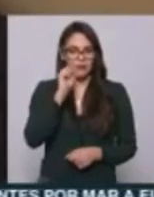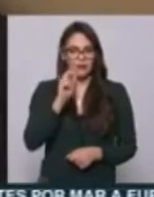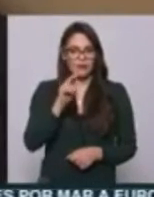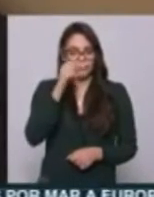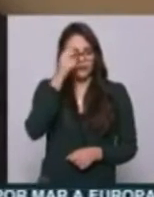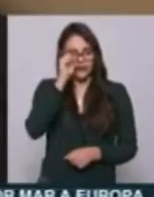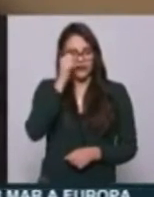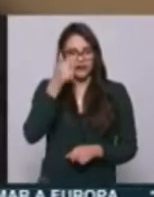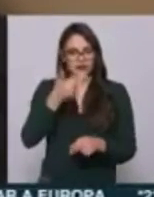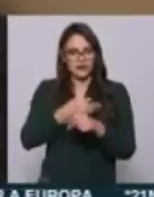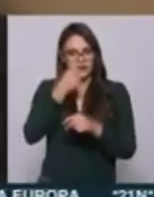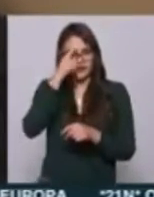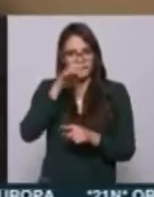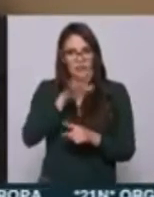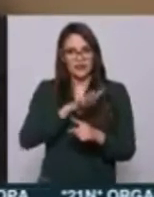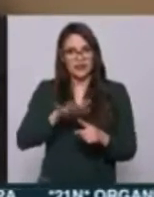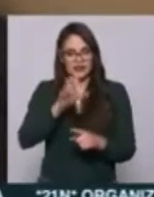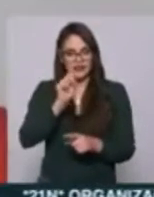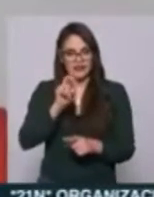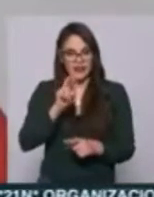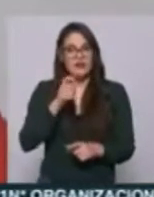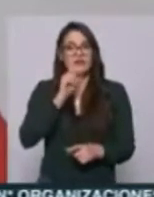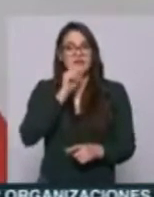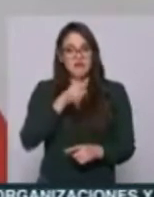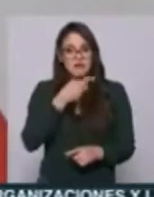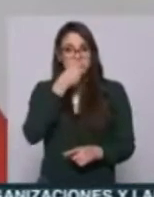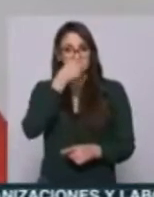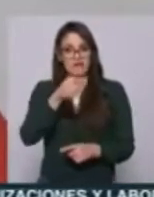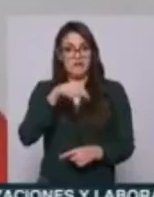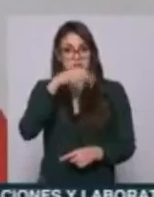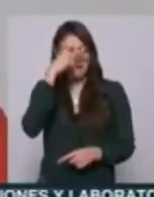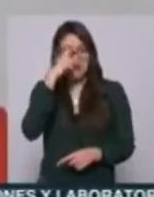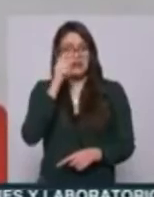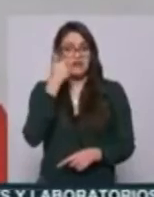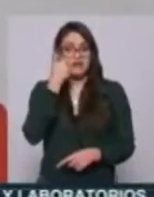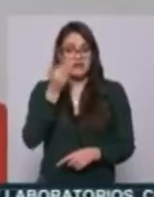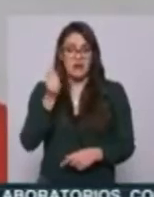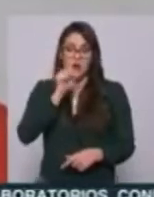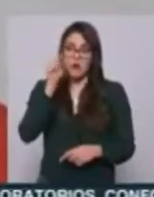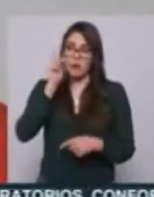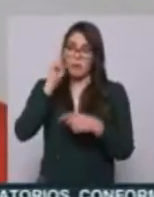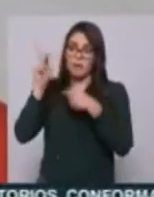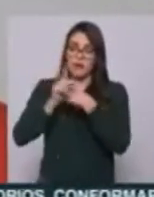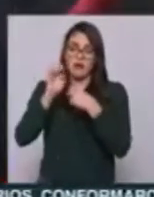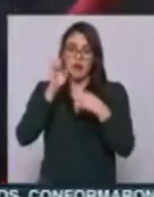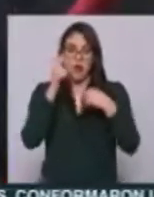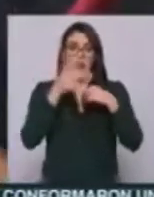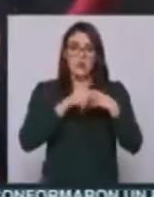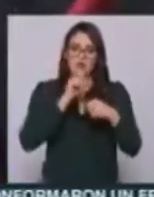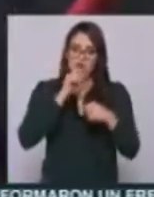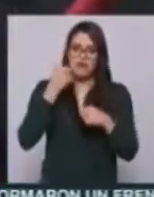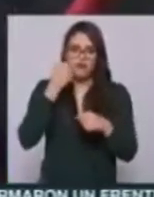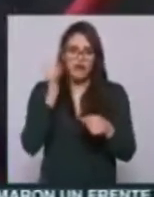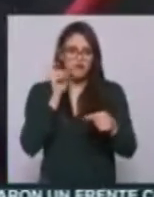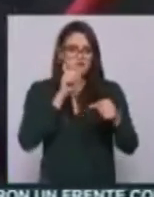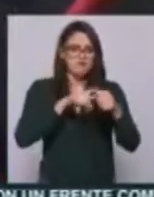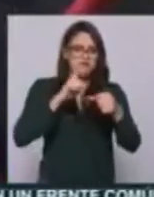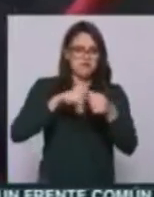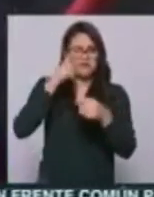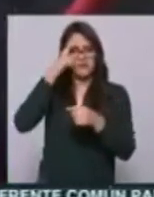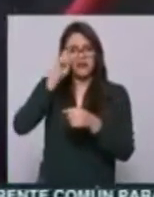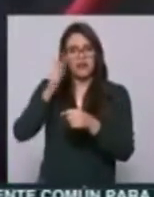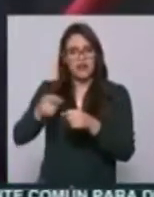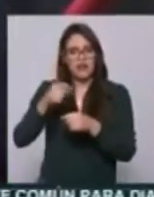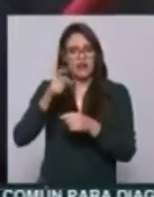Derechos Humanos de la Cancillería, también abundó que México buscará que los países europeos se sumen al Plan de Desarrollo